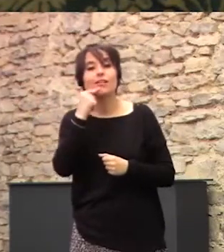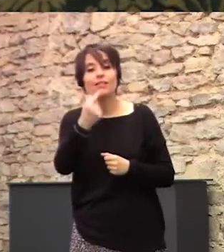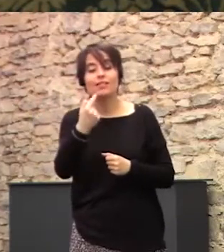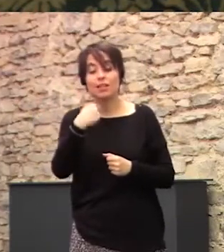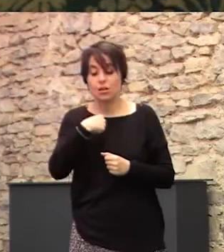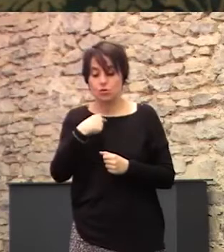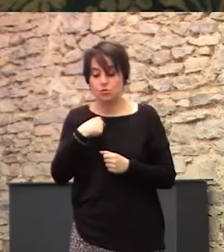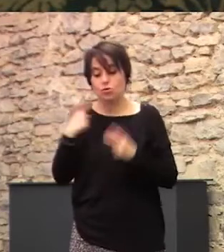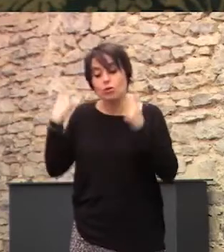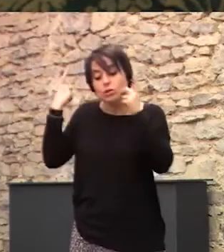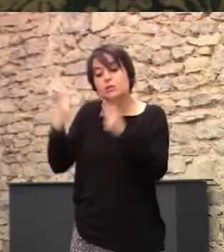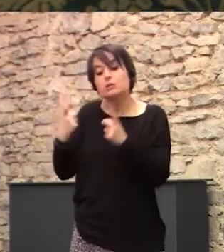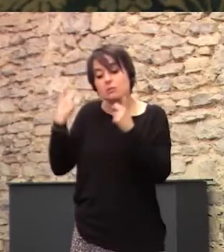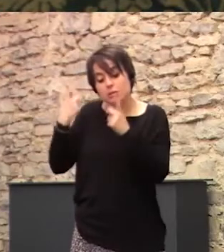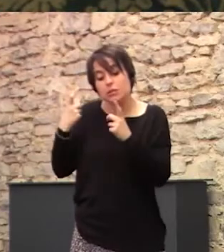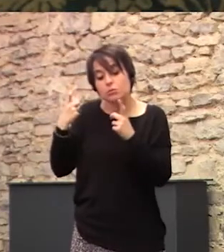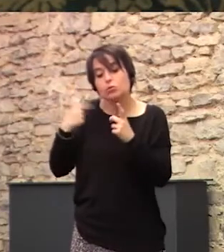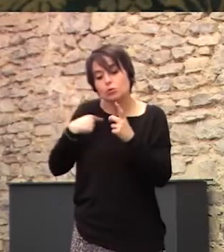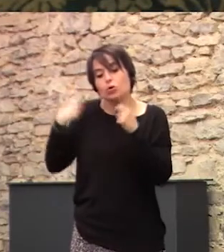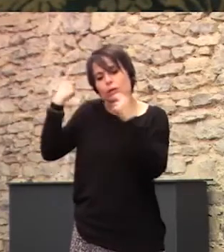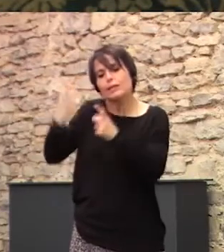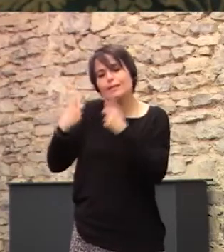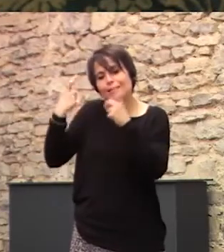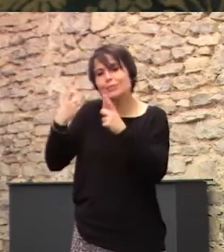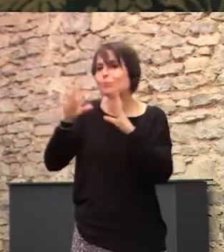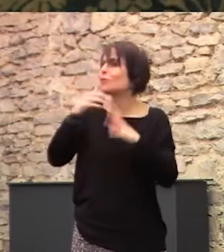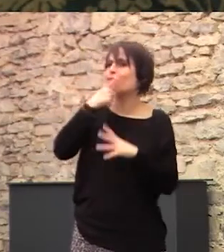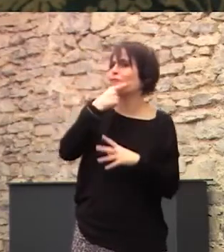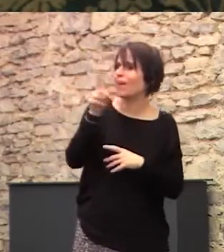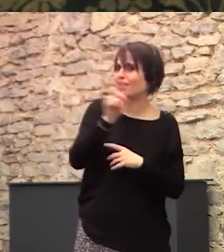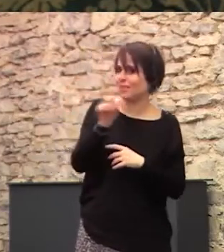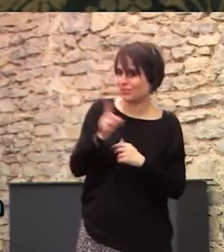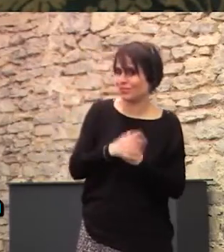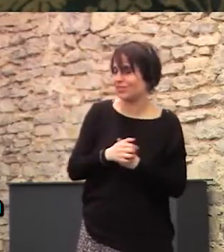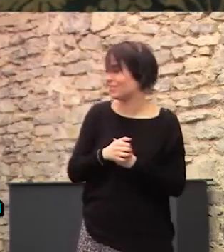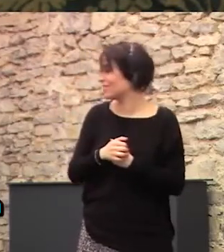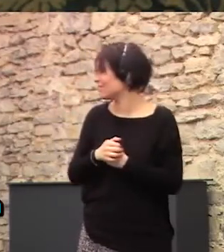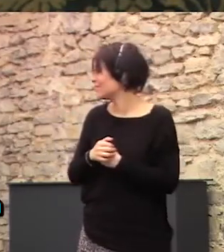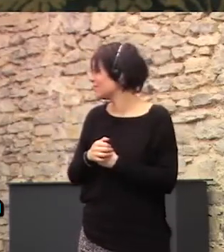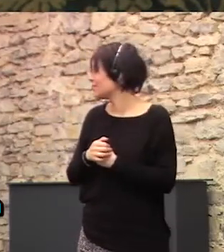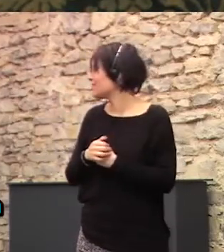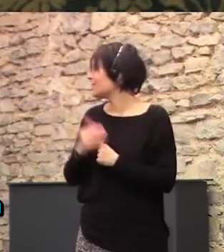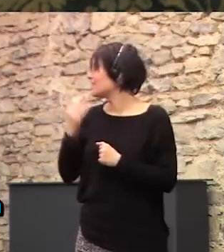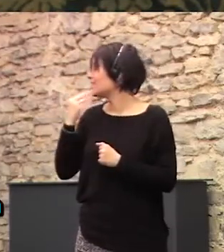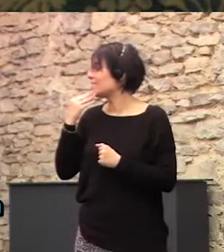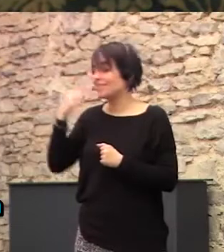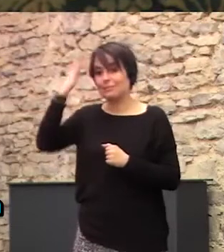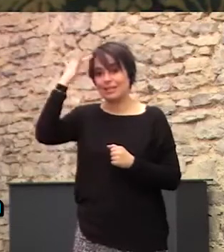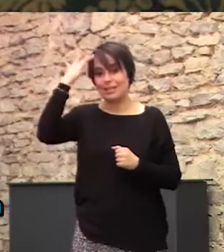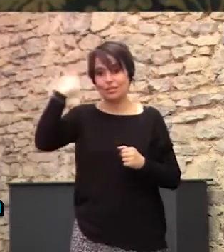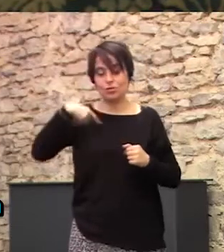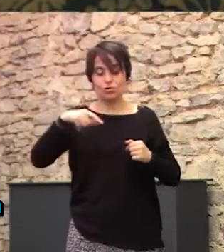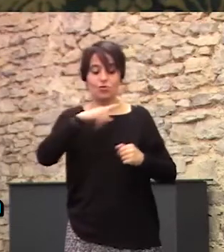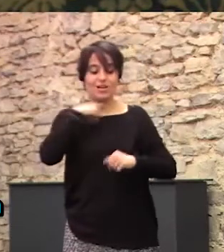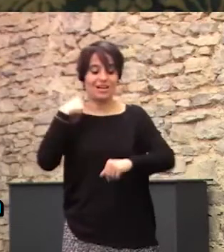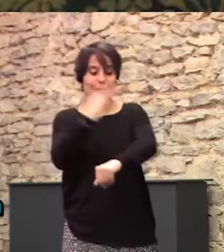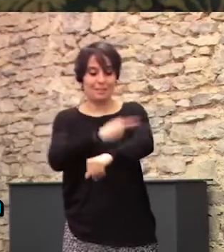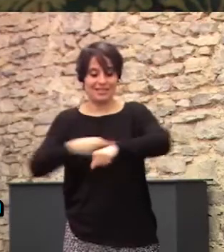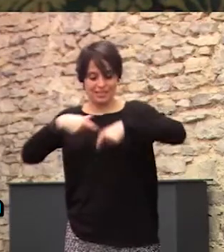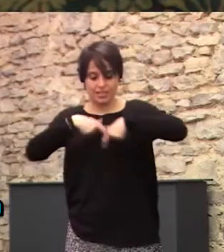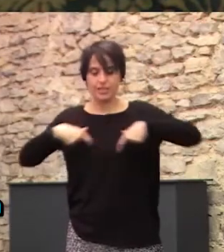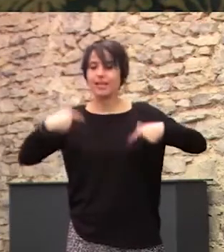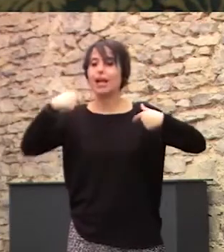yo lo intento, pero no es fácil. Que si hubiera venido hoy con una camiseta que pone